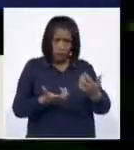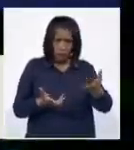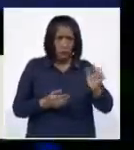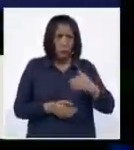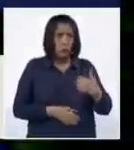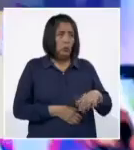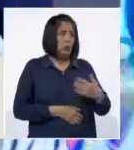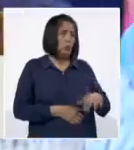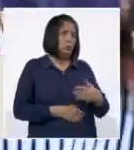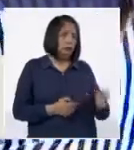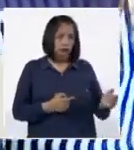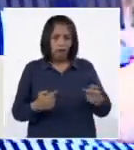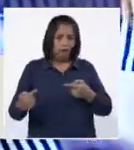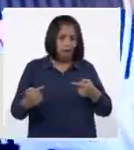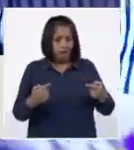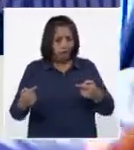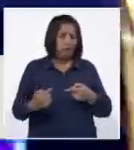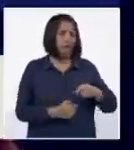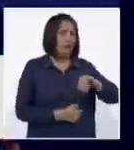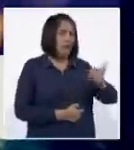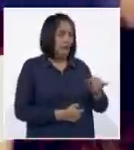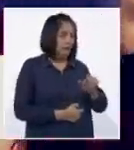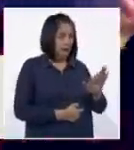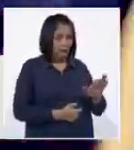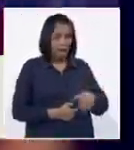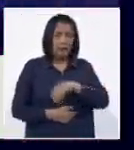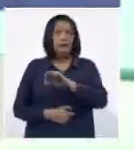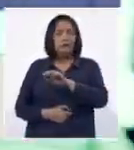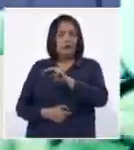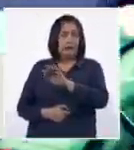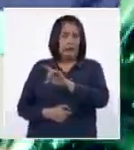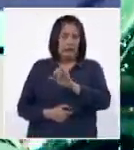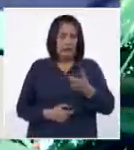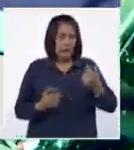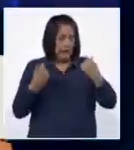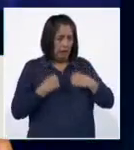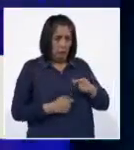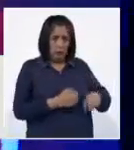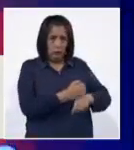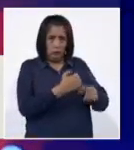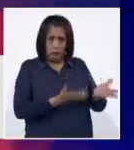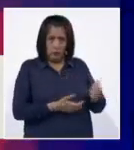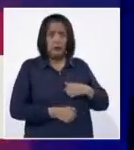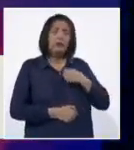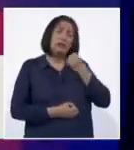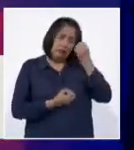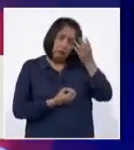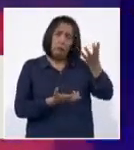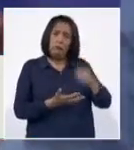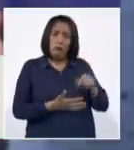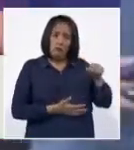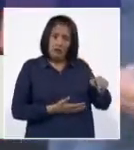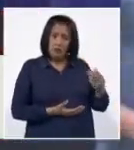La guerra entre Jefferson Farfán y Melissa Klug es de nunca acabar. El abogado del futbolista dio a conocer que